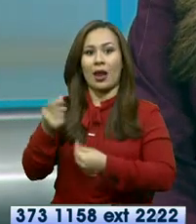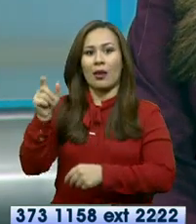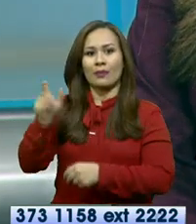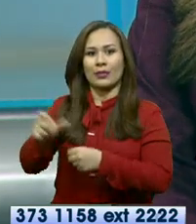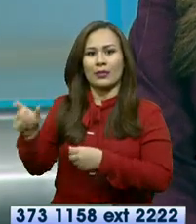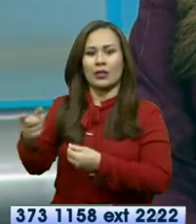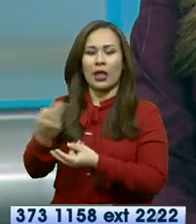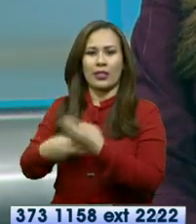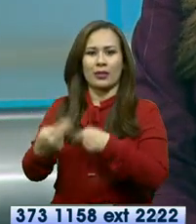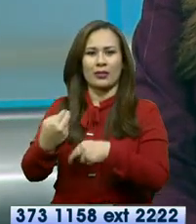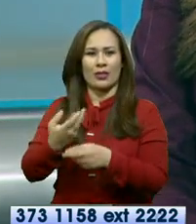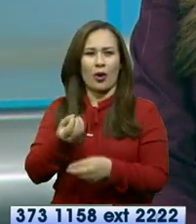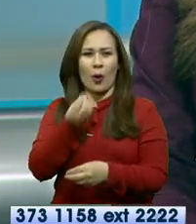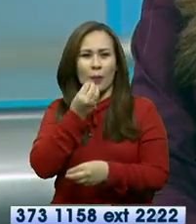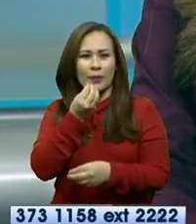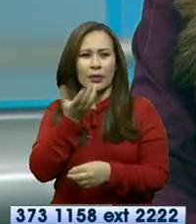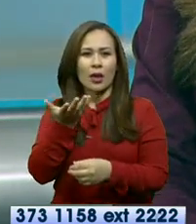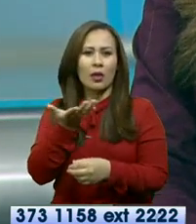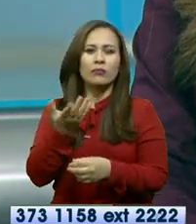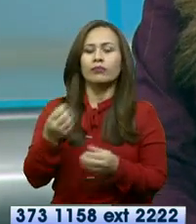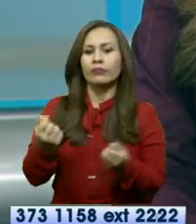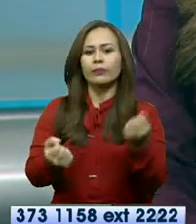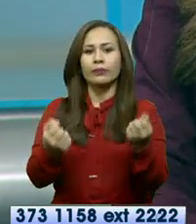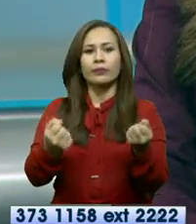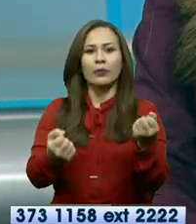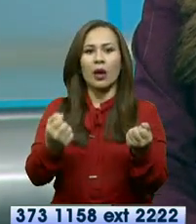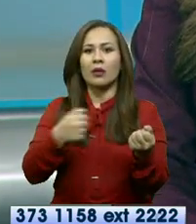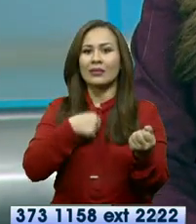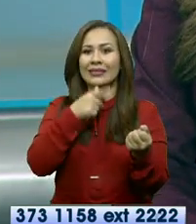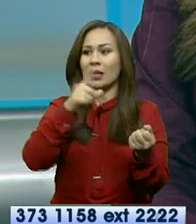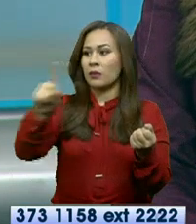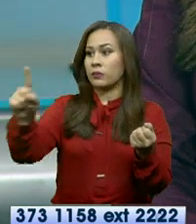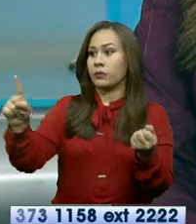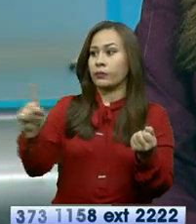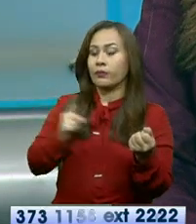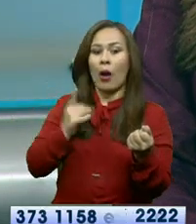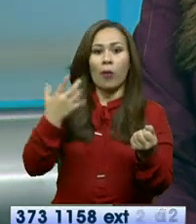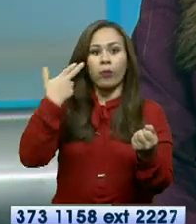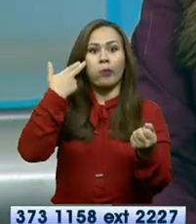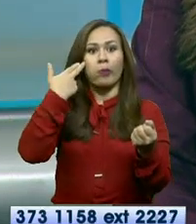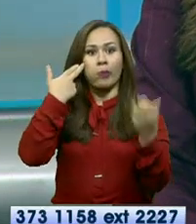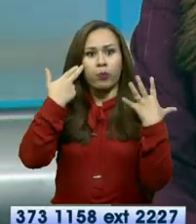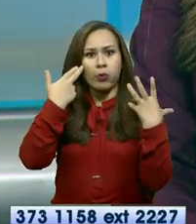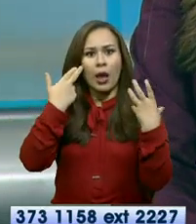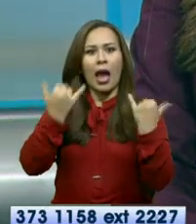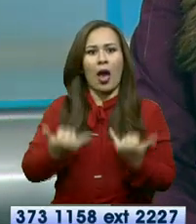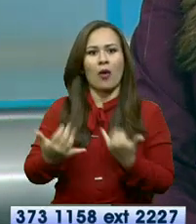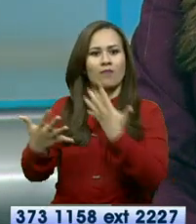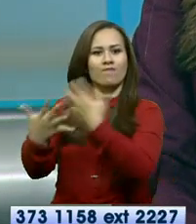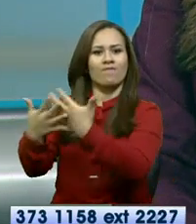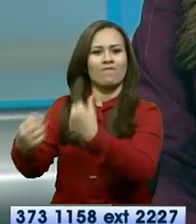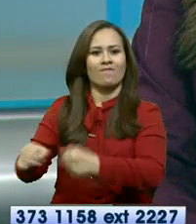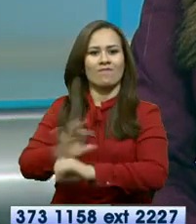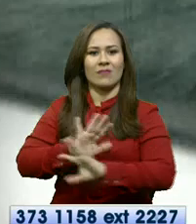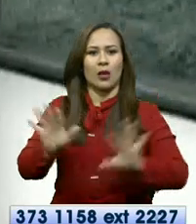mercado mayorista en Guayaquil. Afortunadamente, el robo fue frustrado y los delincuentes detenidos.